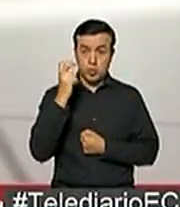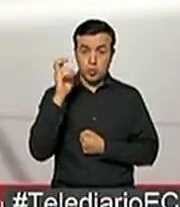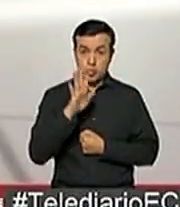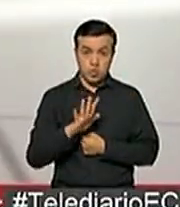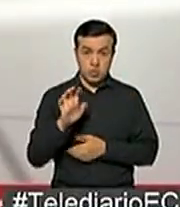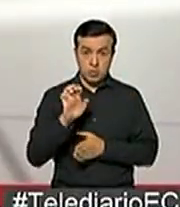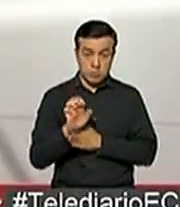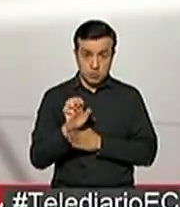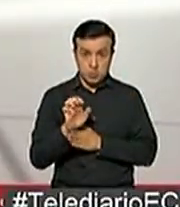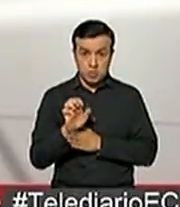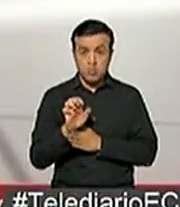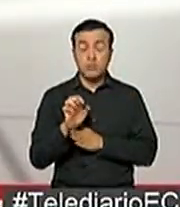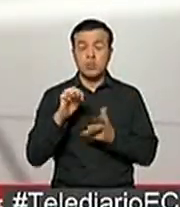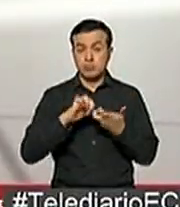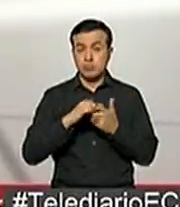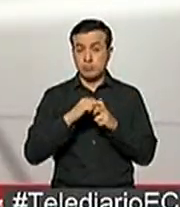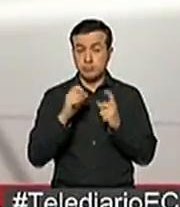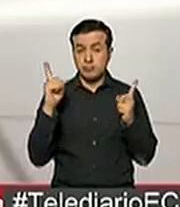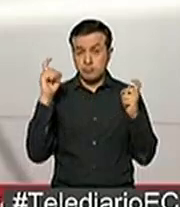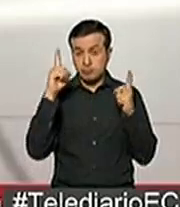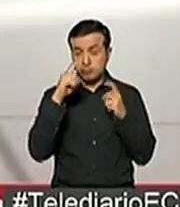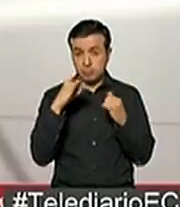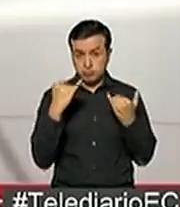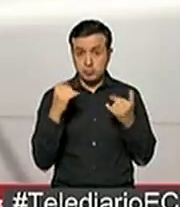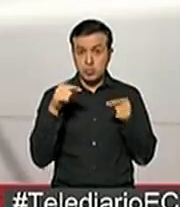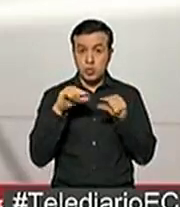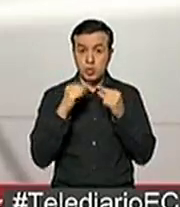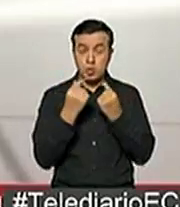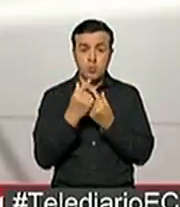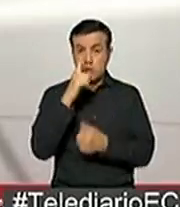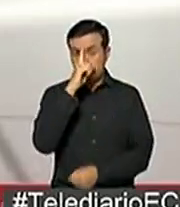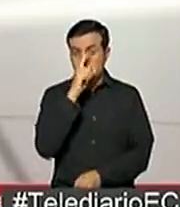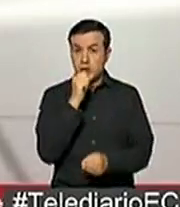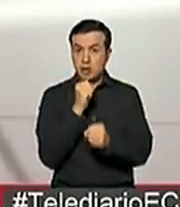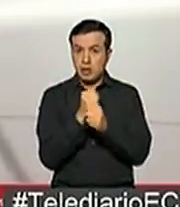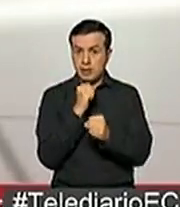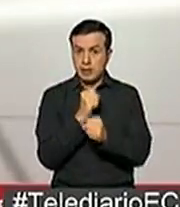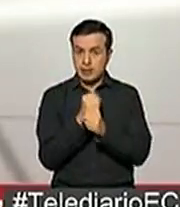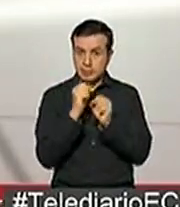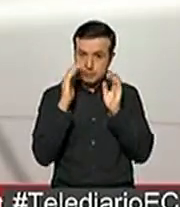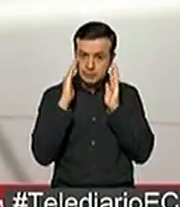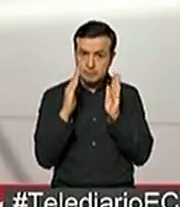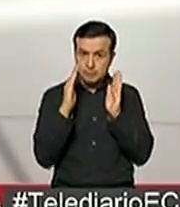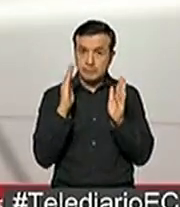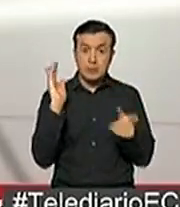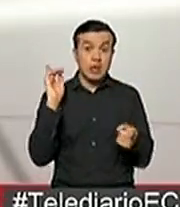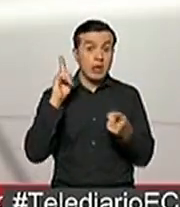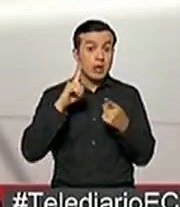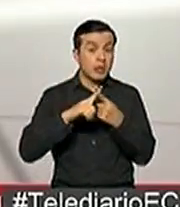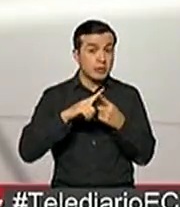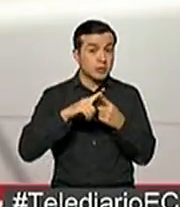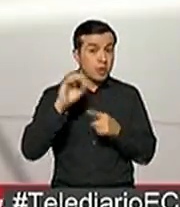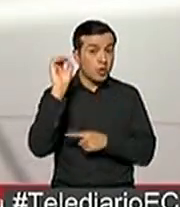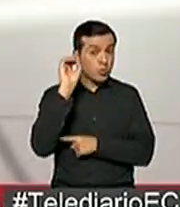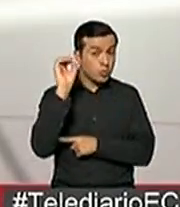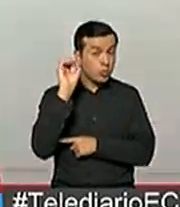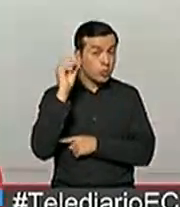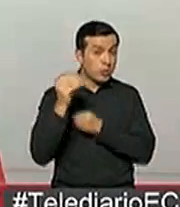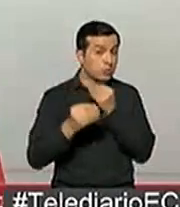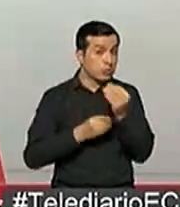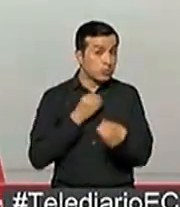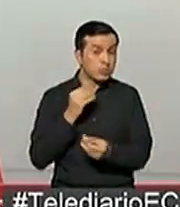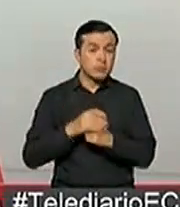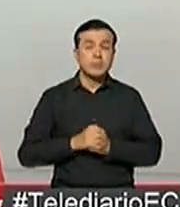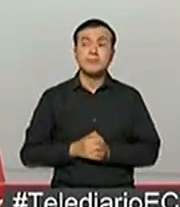país frente a estas advertencias que está haciendo el gremio de los trabajadores a fines de este mes con la movilización anunciada por